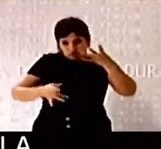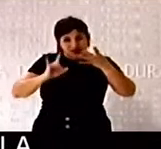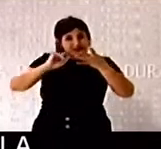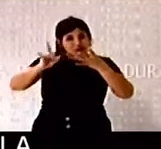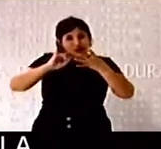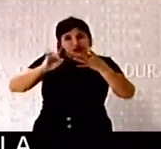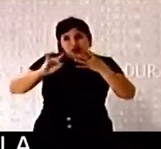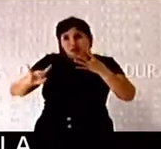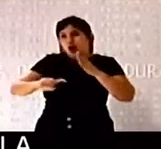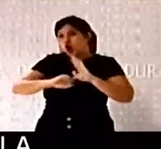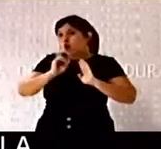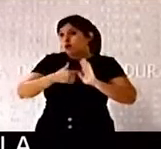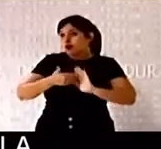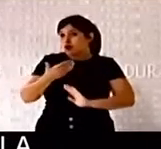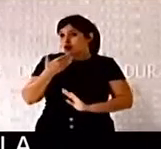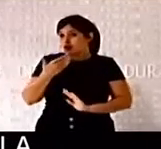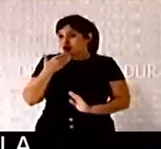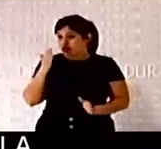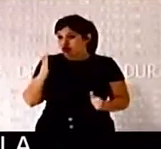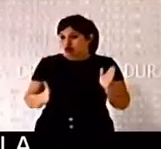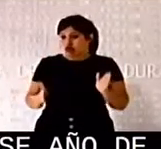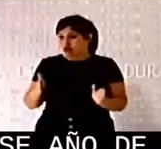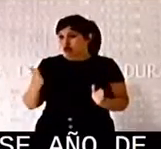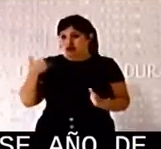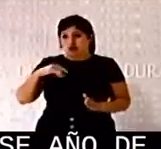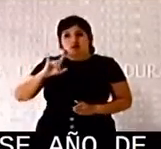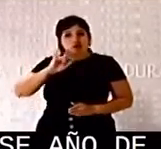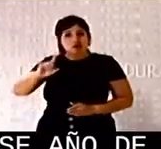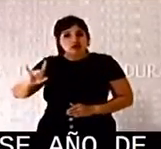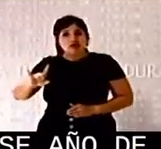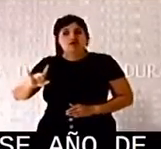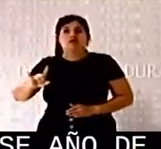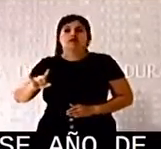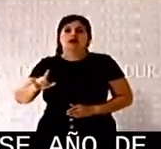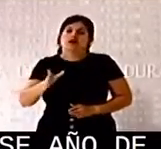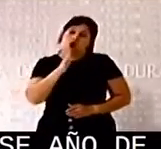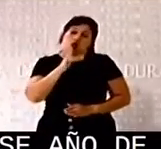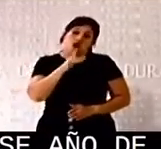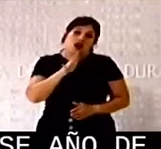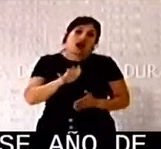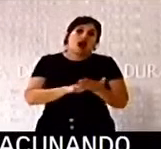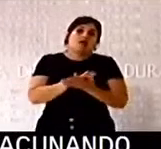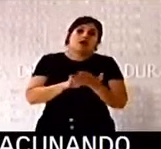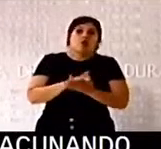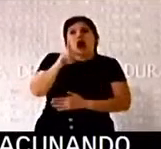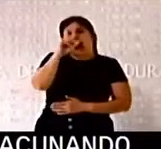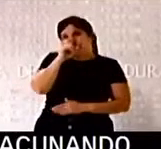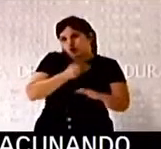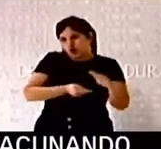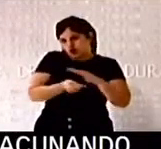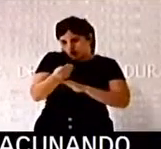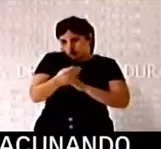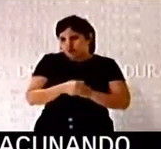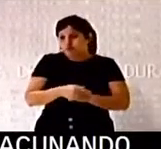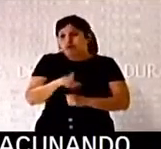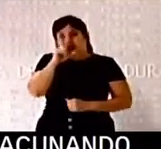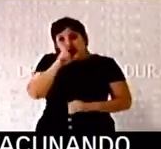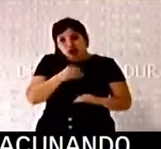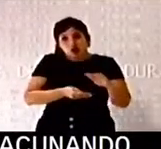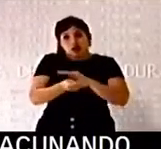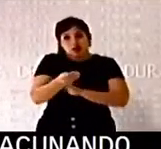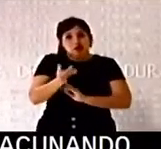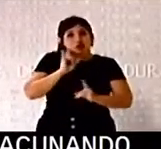esa edad, o de ese año de nacimiento, mejor dicho, porque estamos vacunando por año de nacimiento, pues se hace un